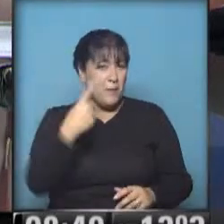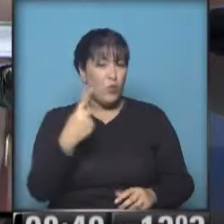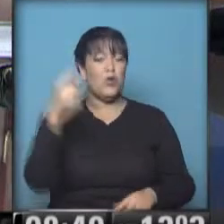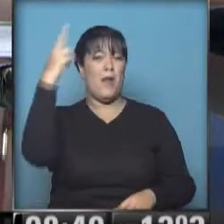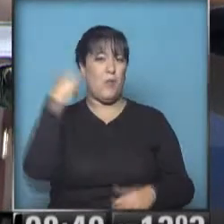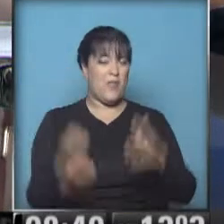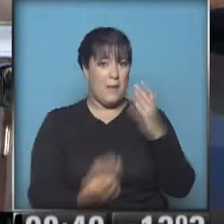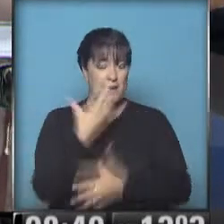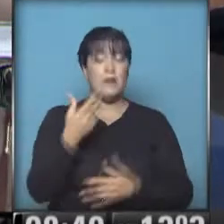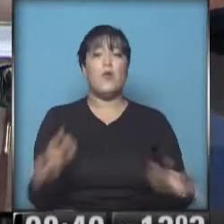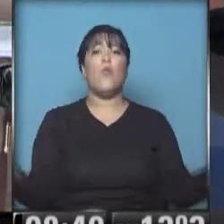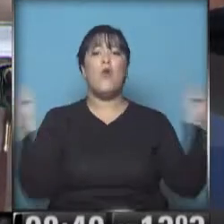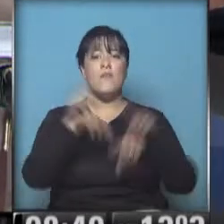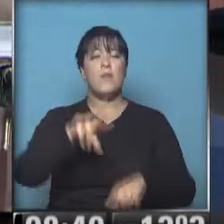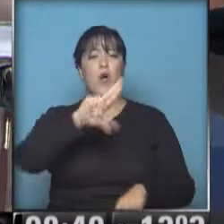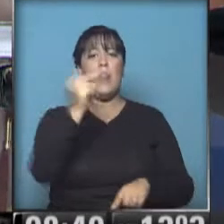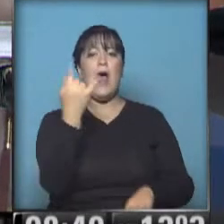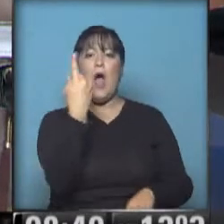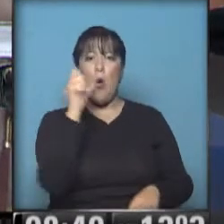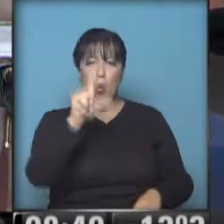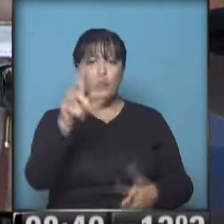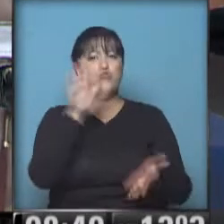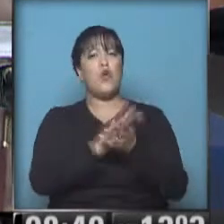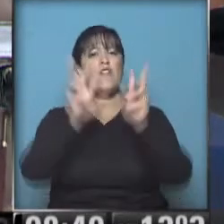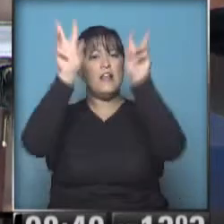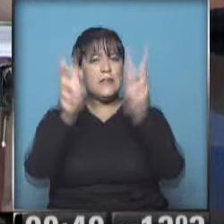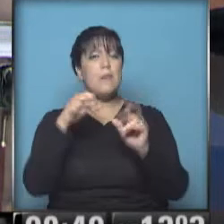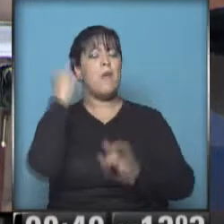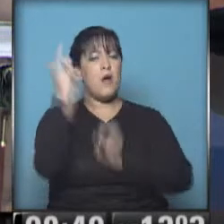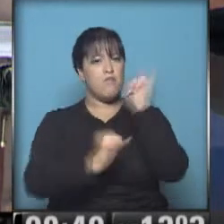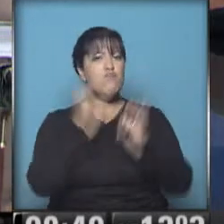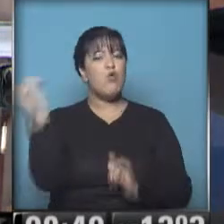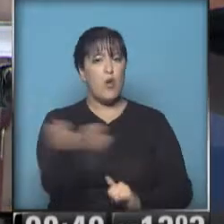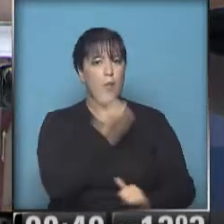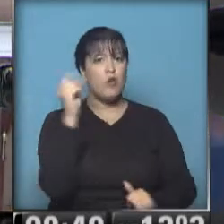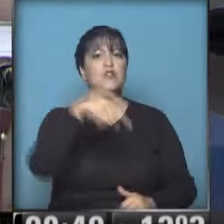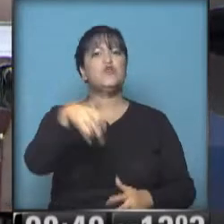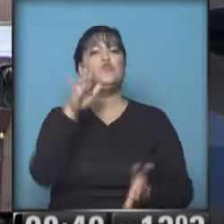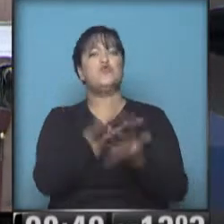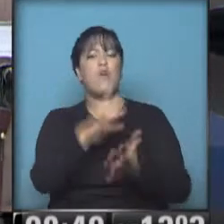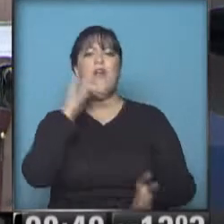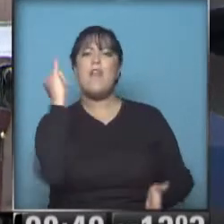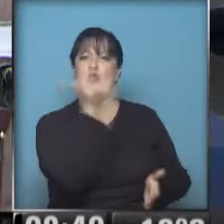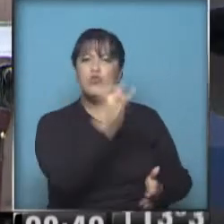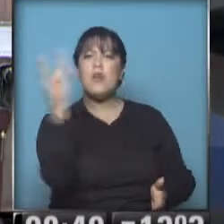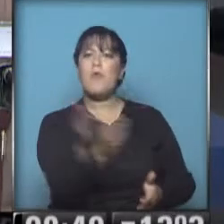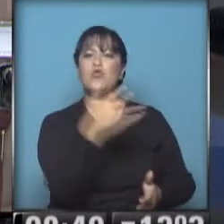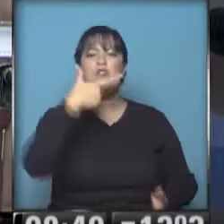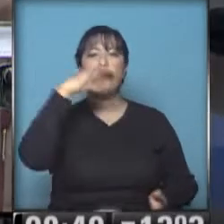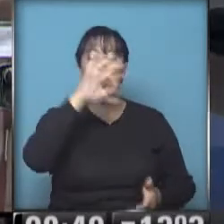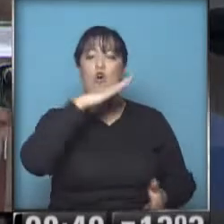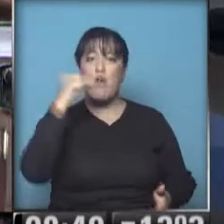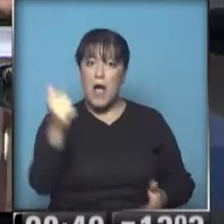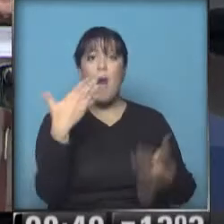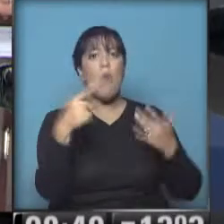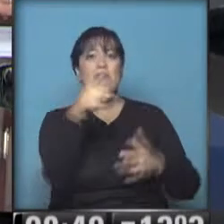y volvemos con raúl dellatorre para hablar de uno de los temas que es título en visión 7 mañana de hoy tiene que ver con una denuncia a los productores de soja y la posibilidad de